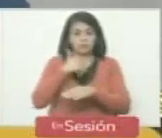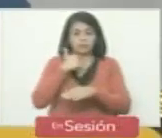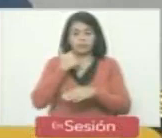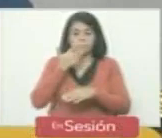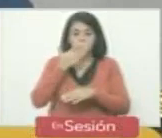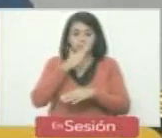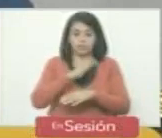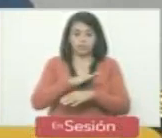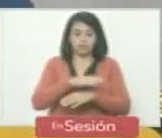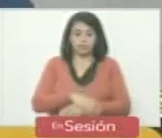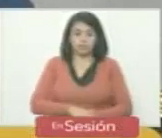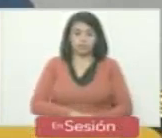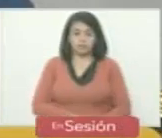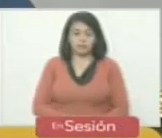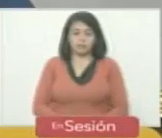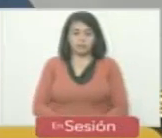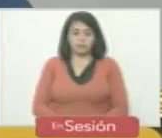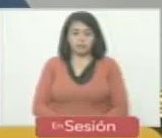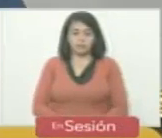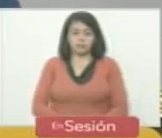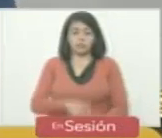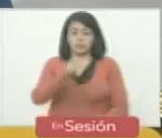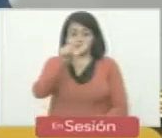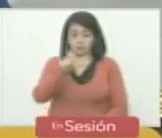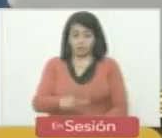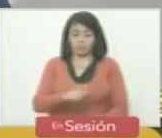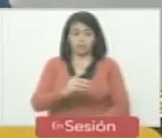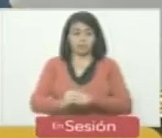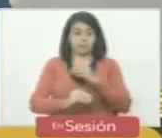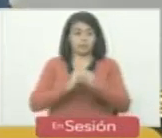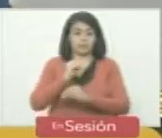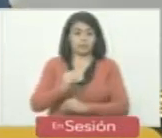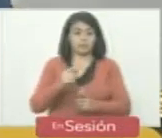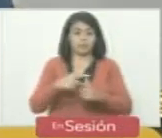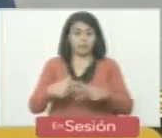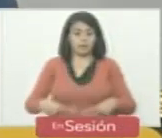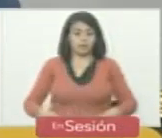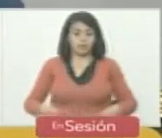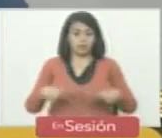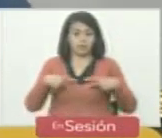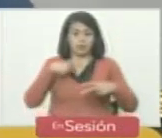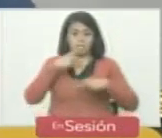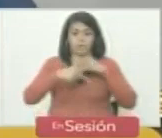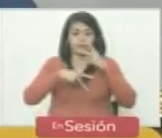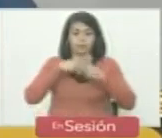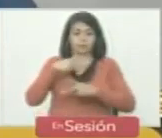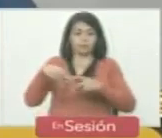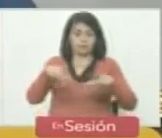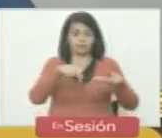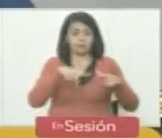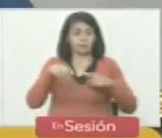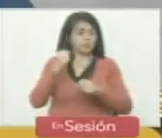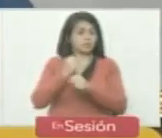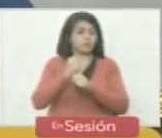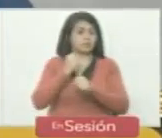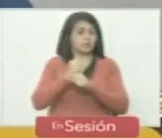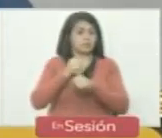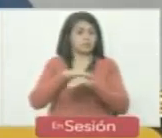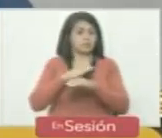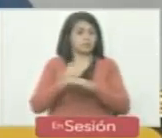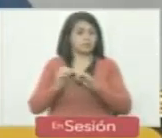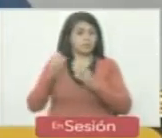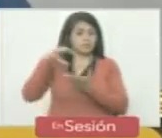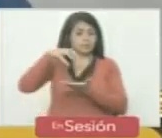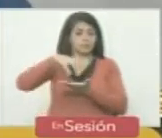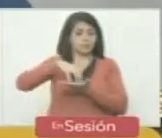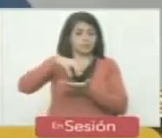fallecimiento de alguien que hizo de su vida política un espacio para el trabajo desde el